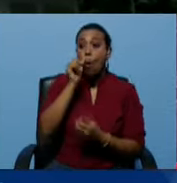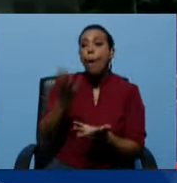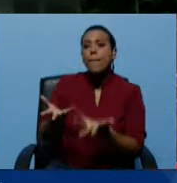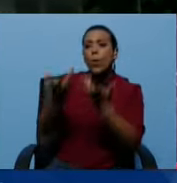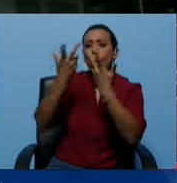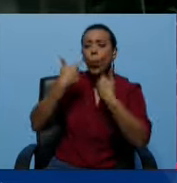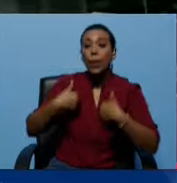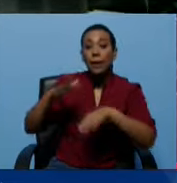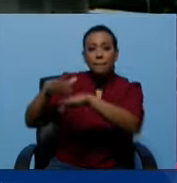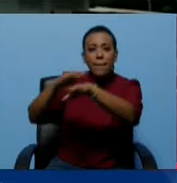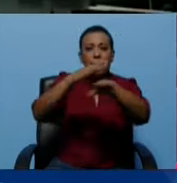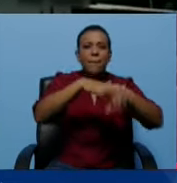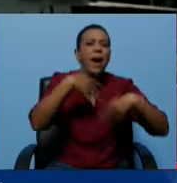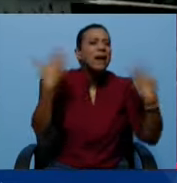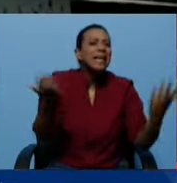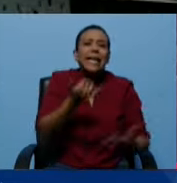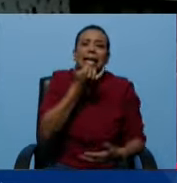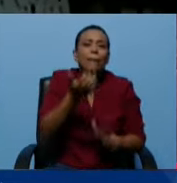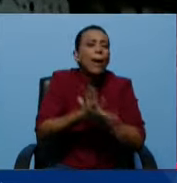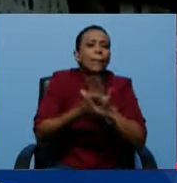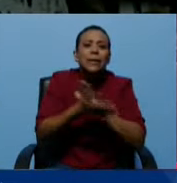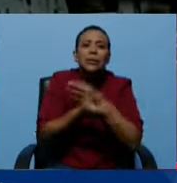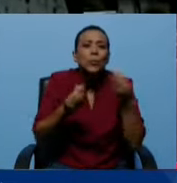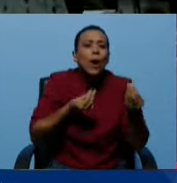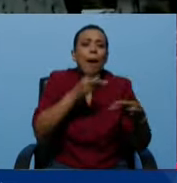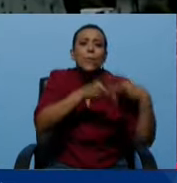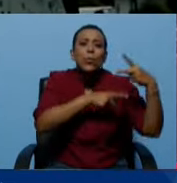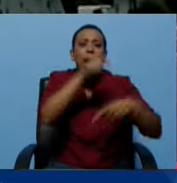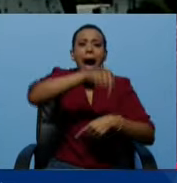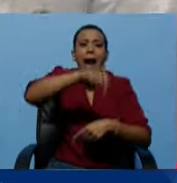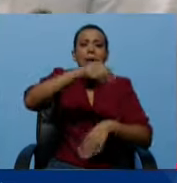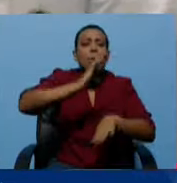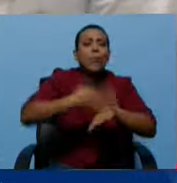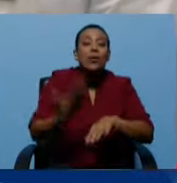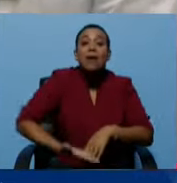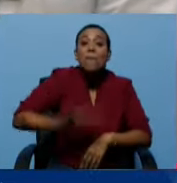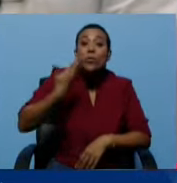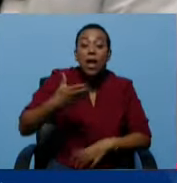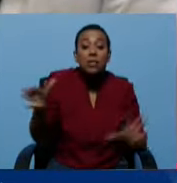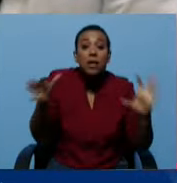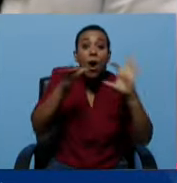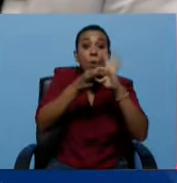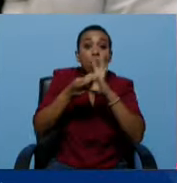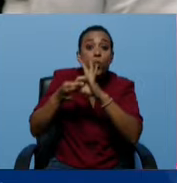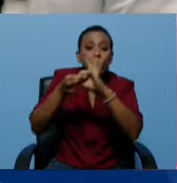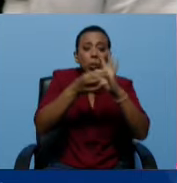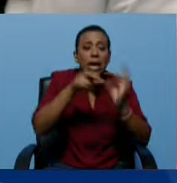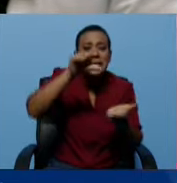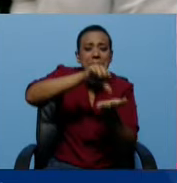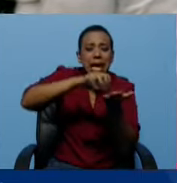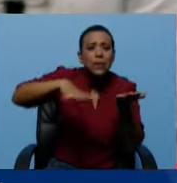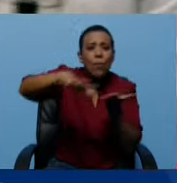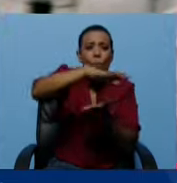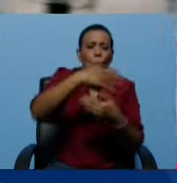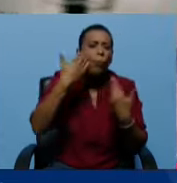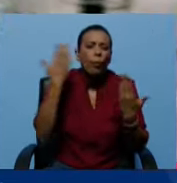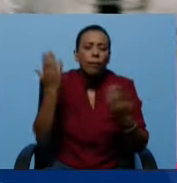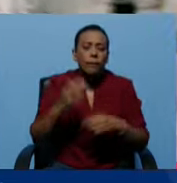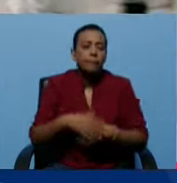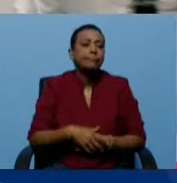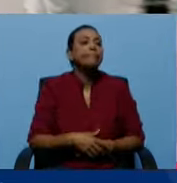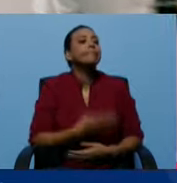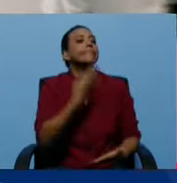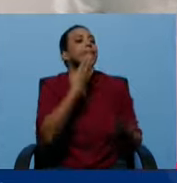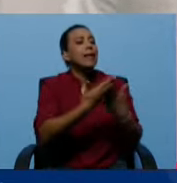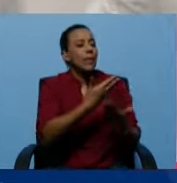decirle a nuestro pueblo qué vamos a hacer y qué vamos a producir y por qué es tan importante que tengamos un centro como esto en Venezuela.